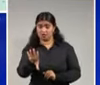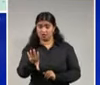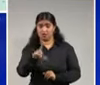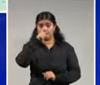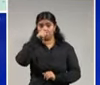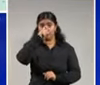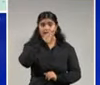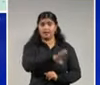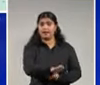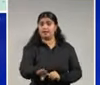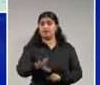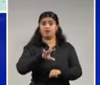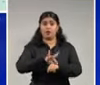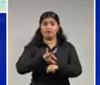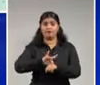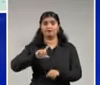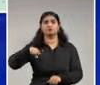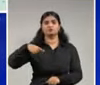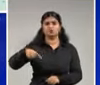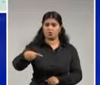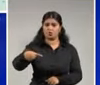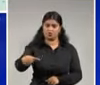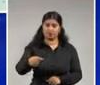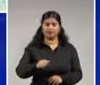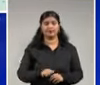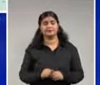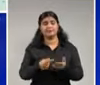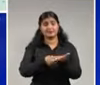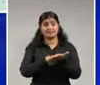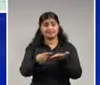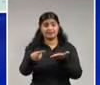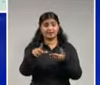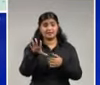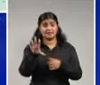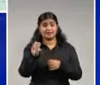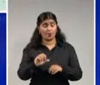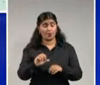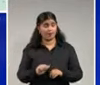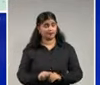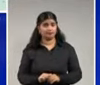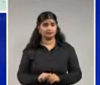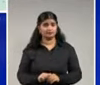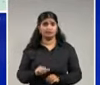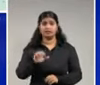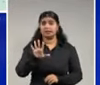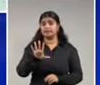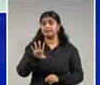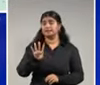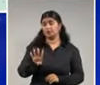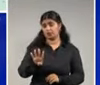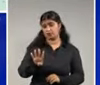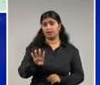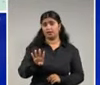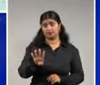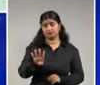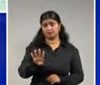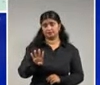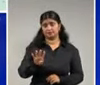Ya en la semana 50 estamos hablando de 54 casos y 50 casos